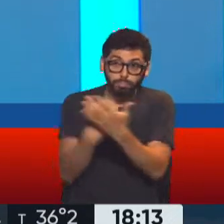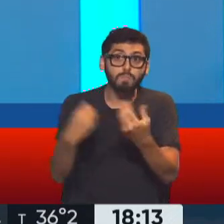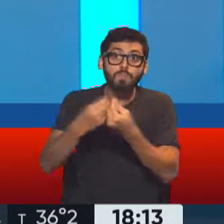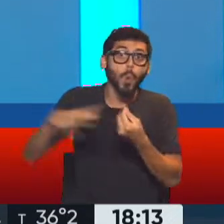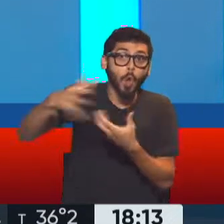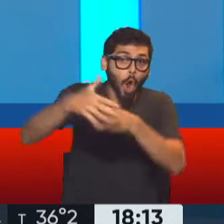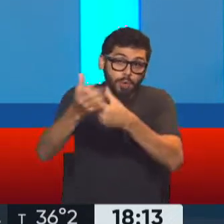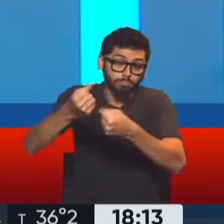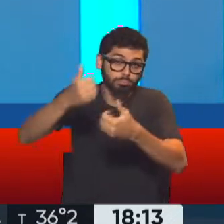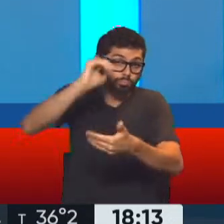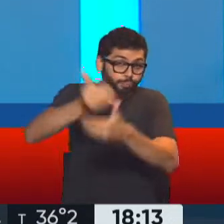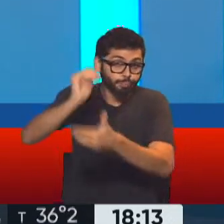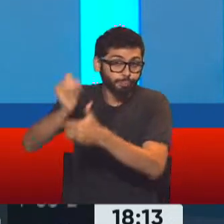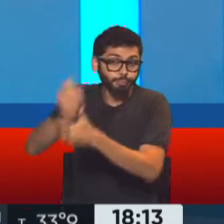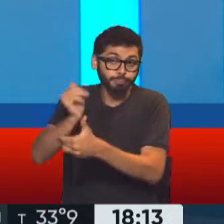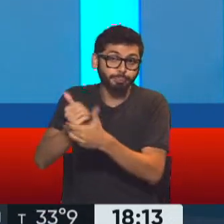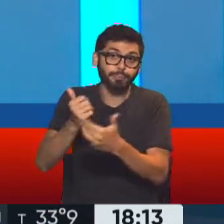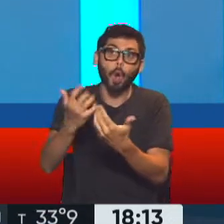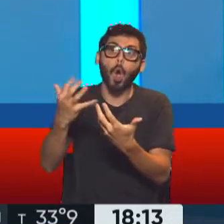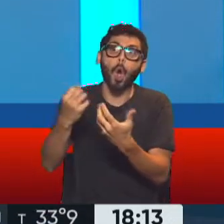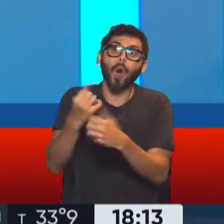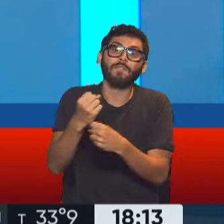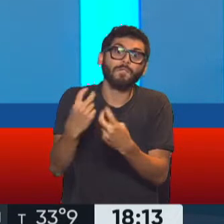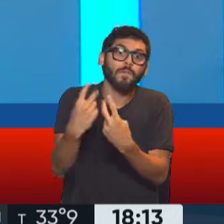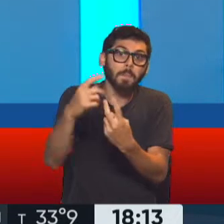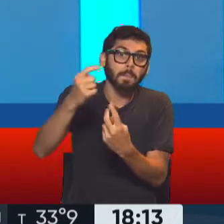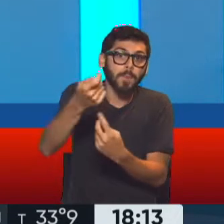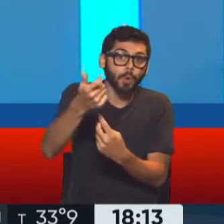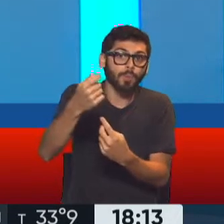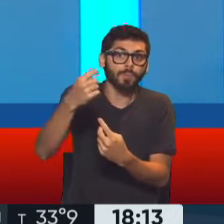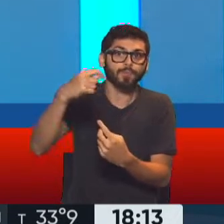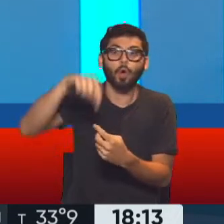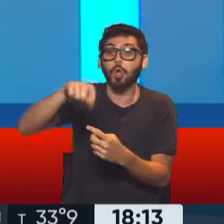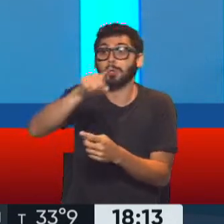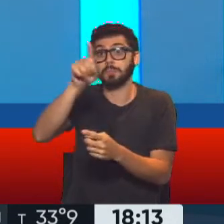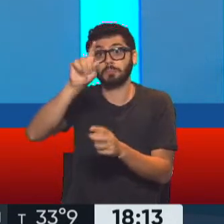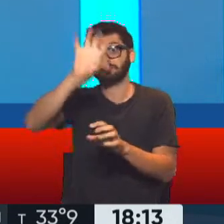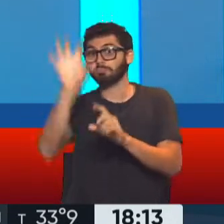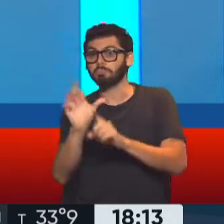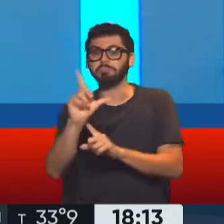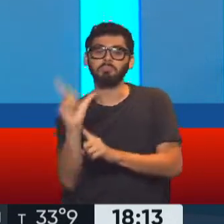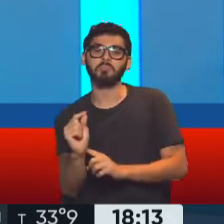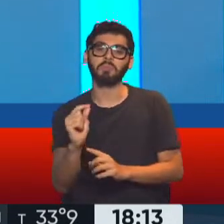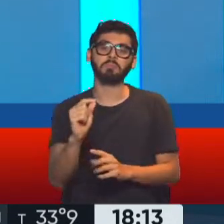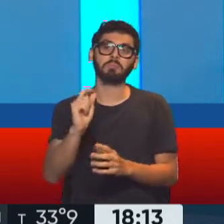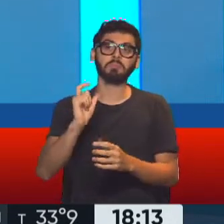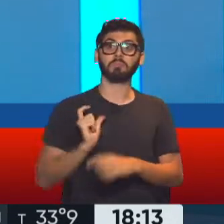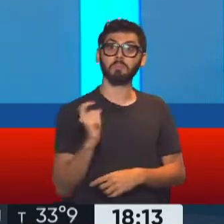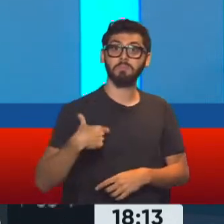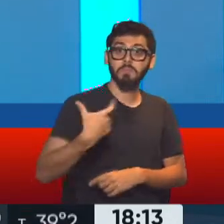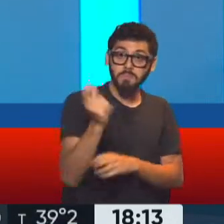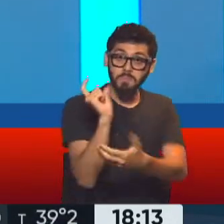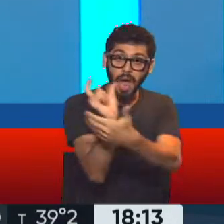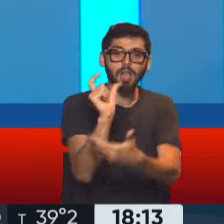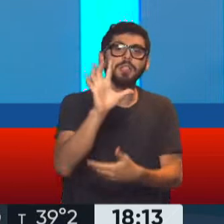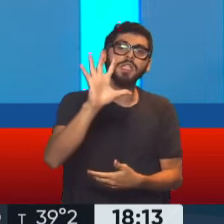líneas, las frecuencias se redujeron y aumentaron. Hoy, hasta 59, 60 pesos, 50 pesos sale según la ciudad que miremos el